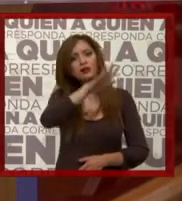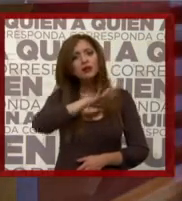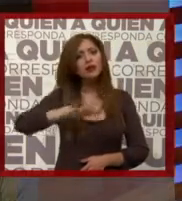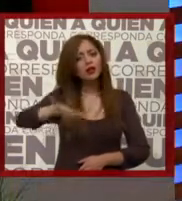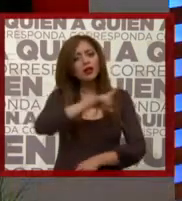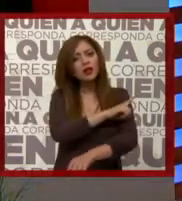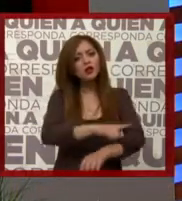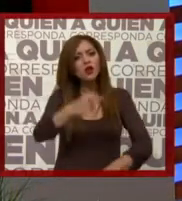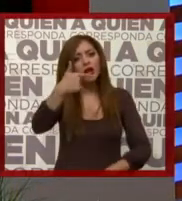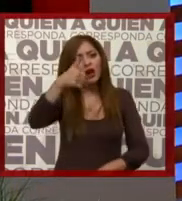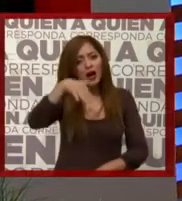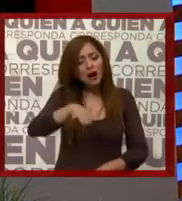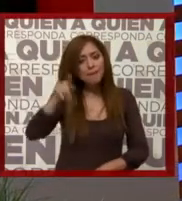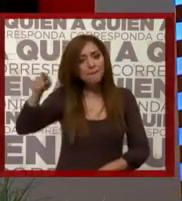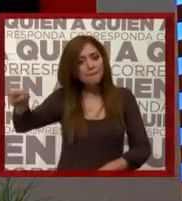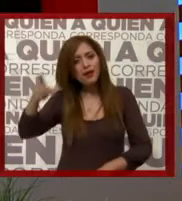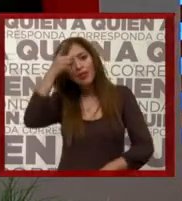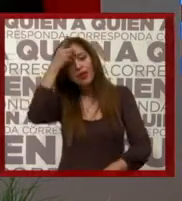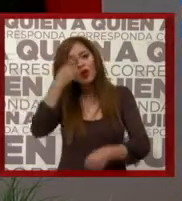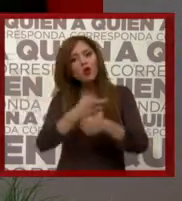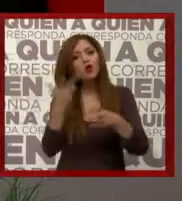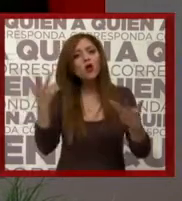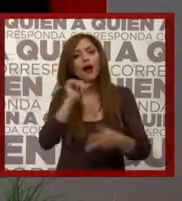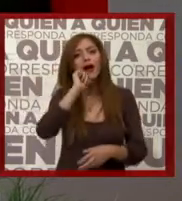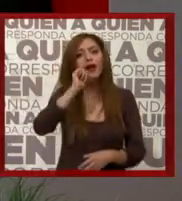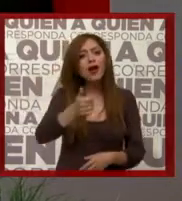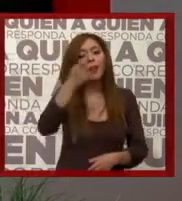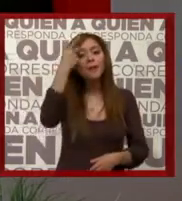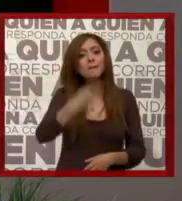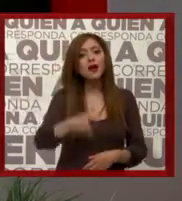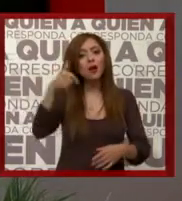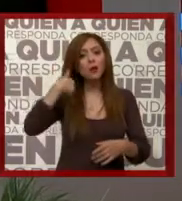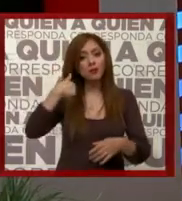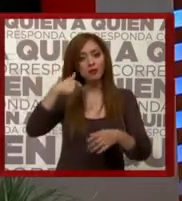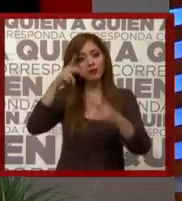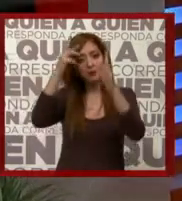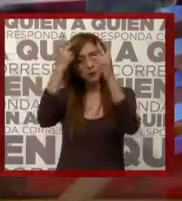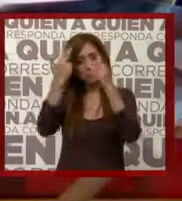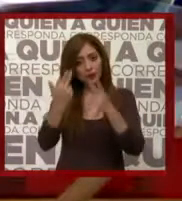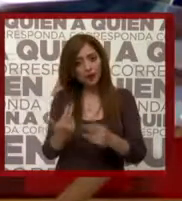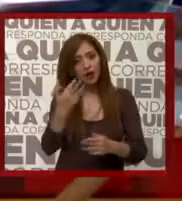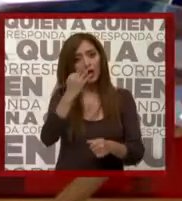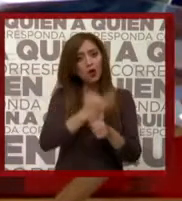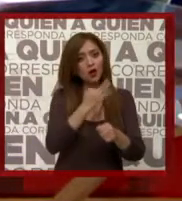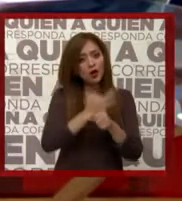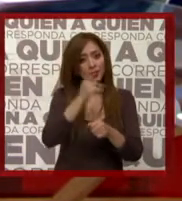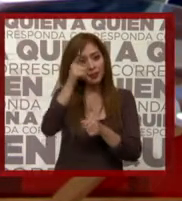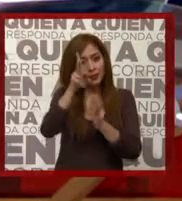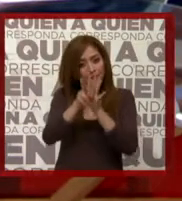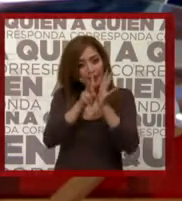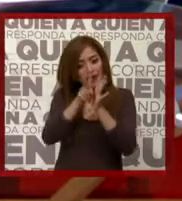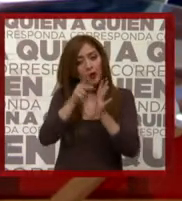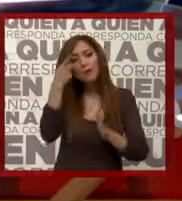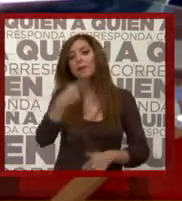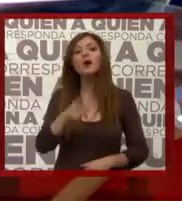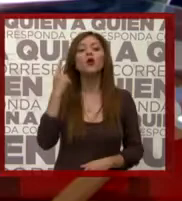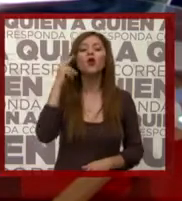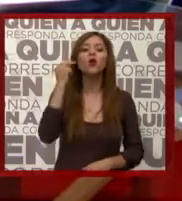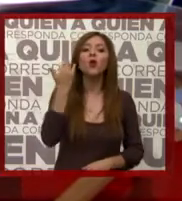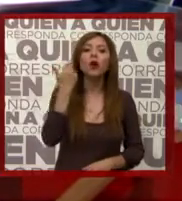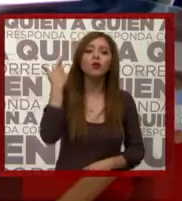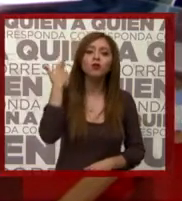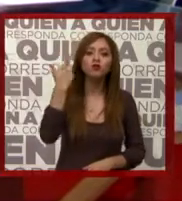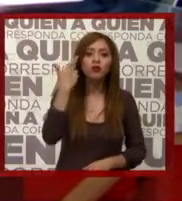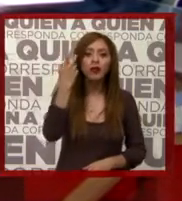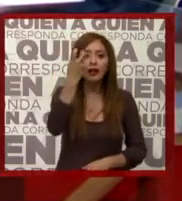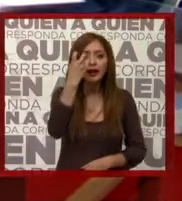los directivos y supervisores no han hecho nada a mi escuela y se está cayendo. Tengo un video, pero no puedo escucharlo aquí. Y estas